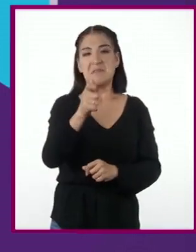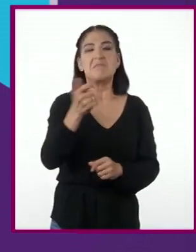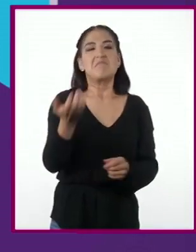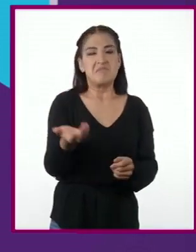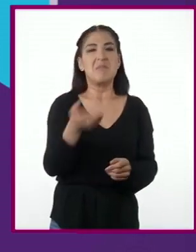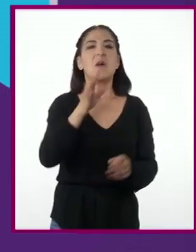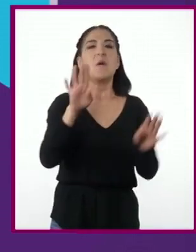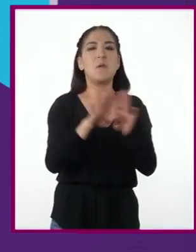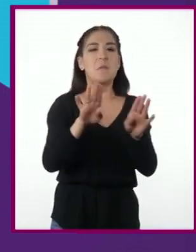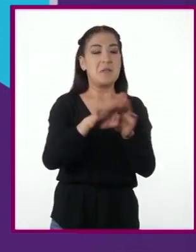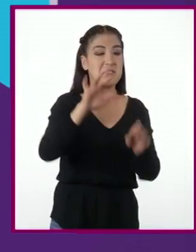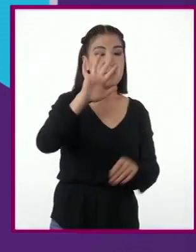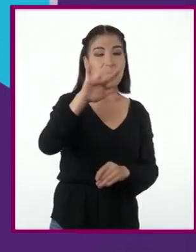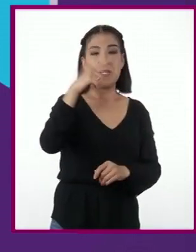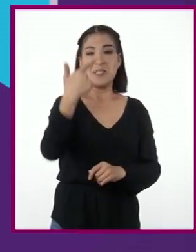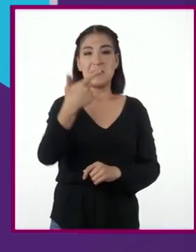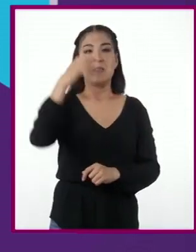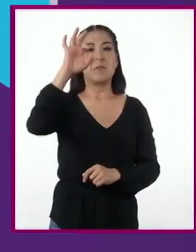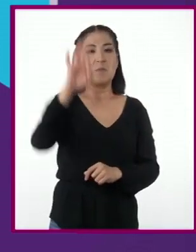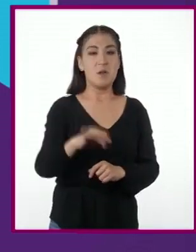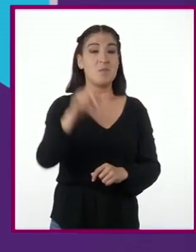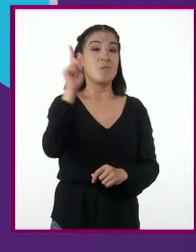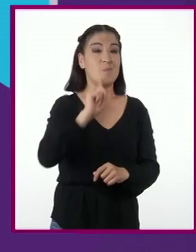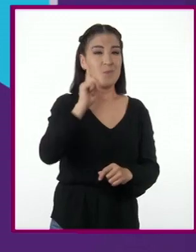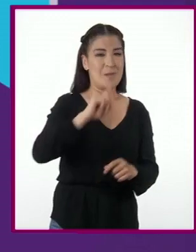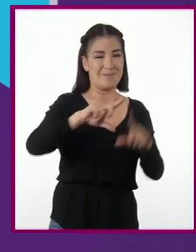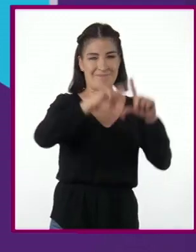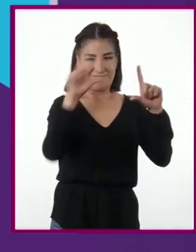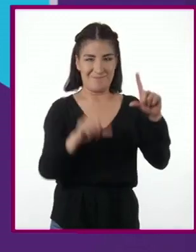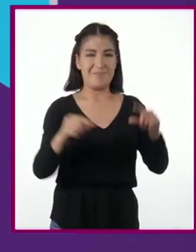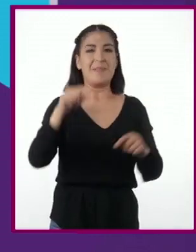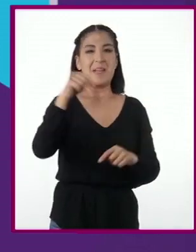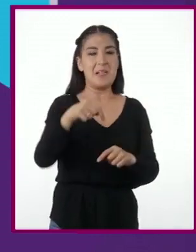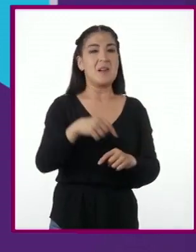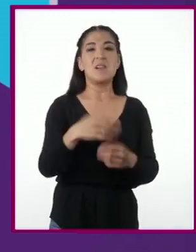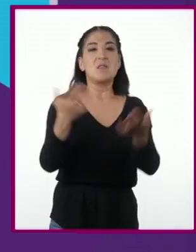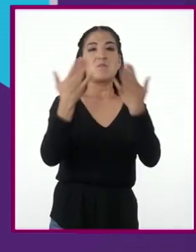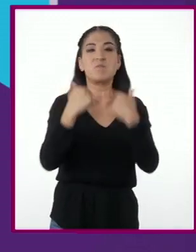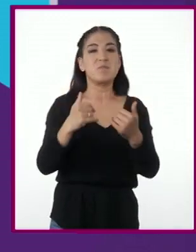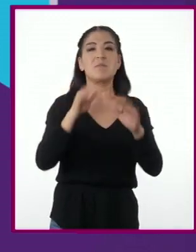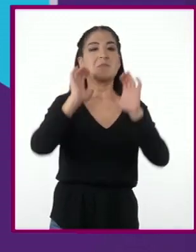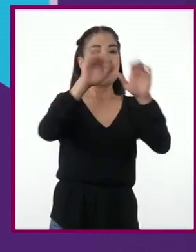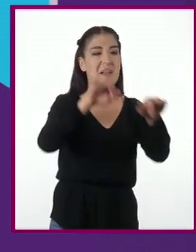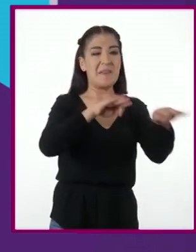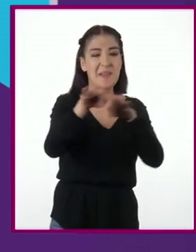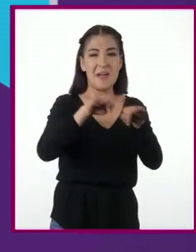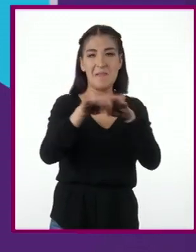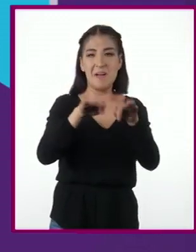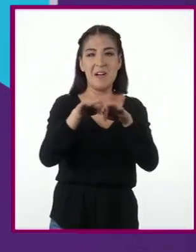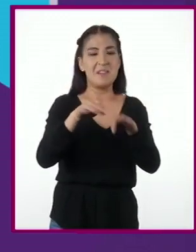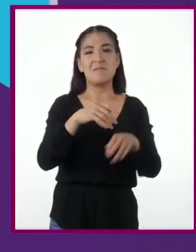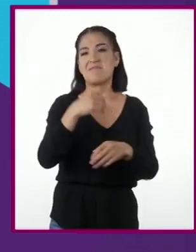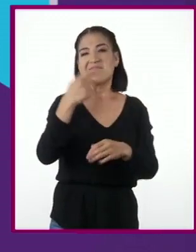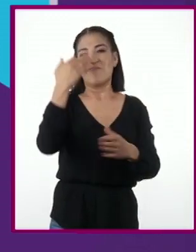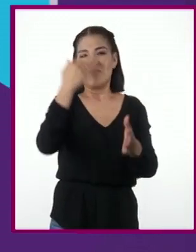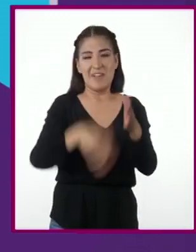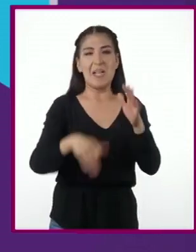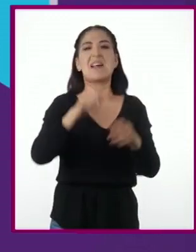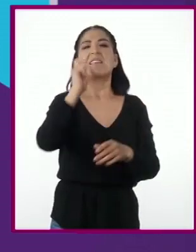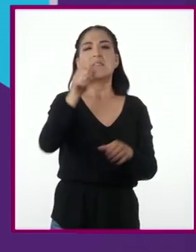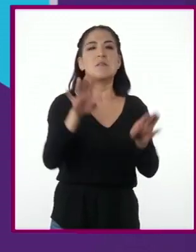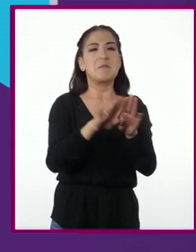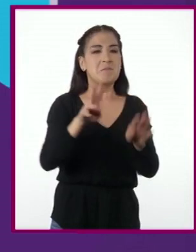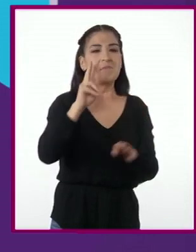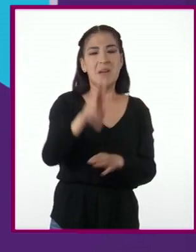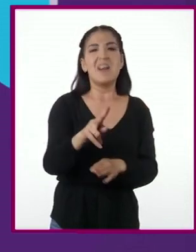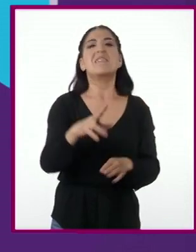quiere decir que el 57% de las mexicanas no se incorporan al mercado laboral, lo cual refleja una